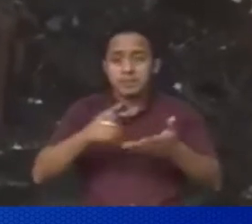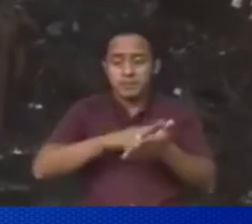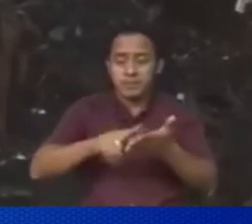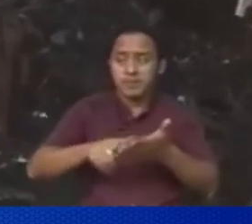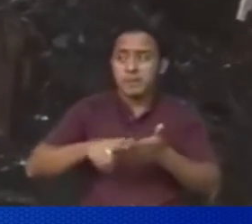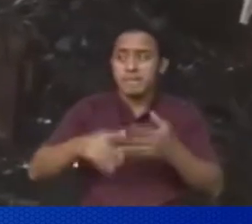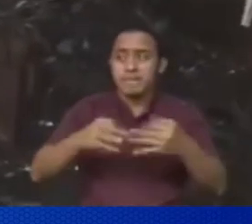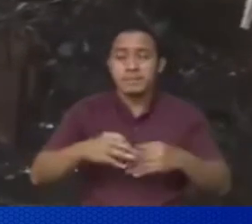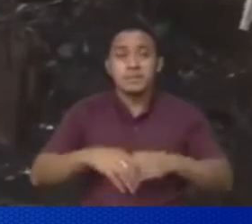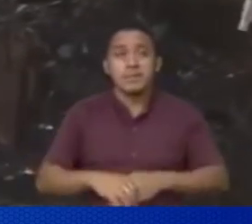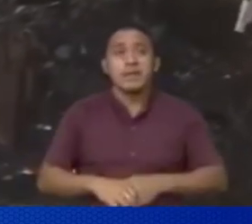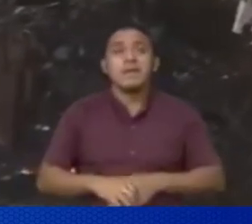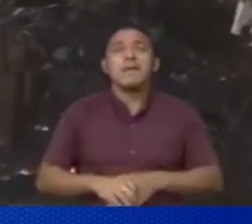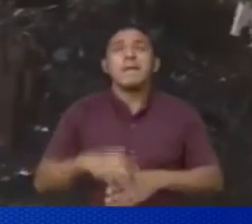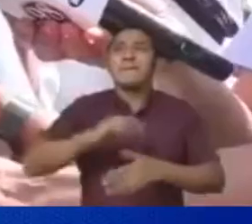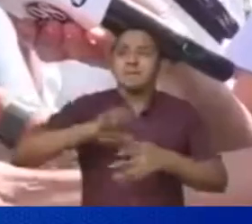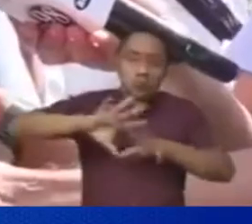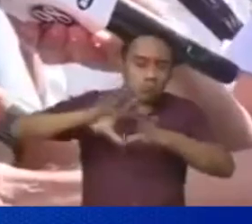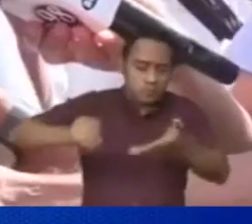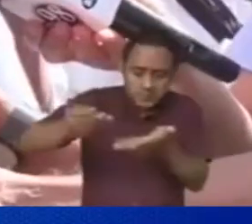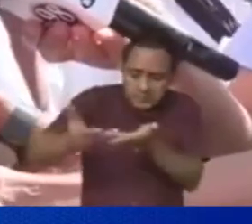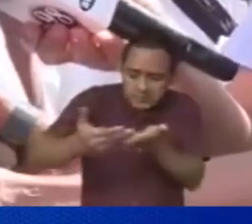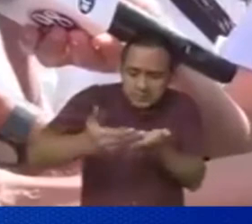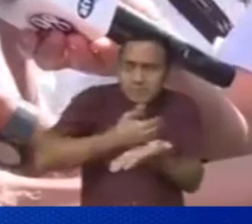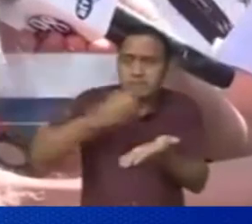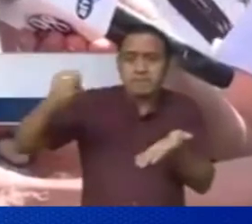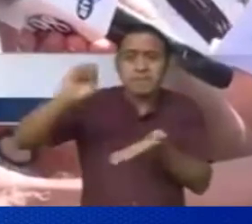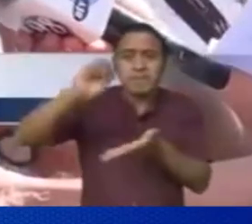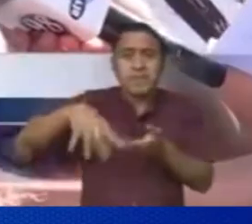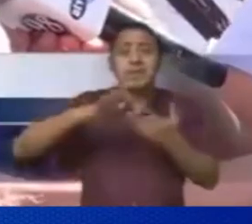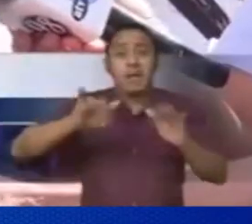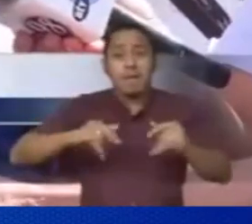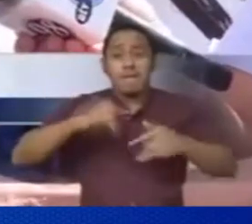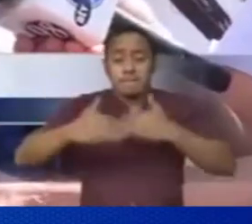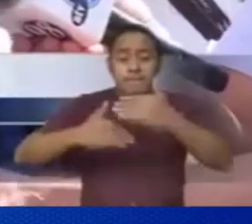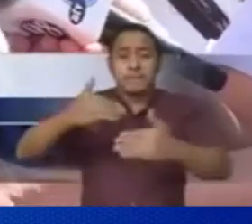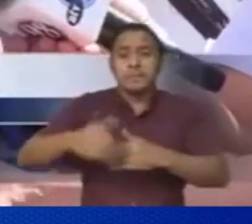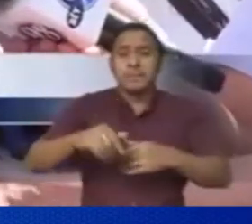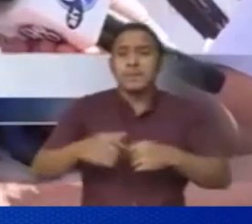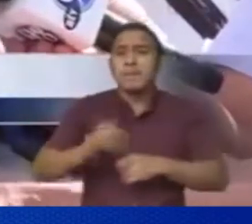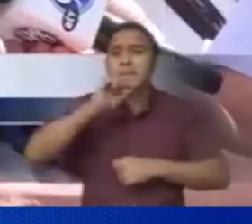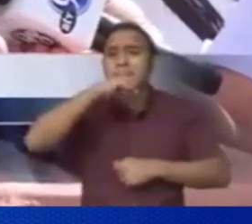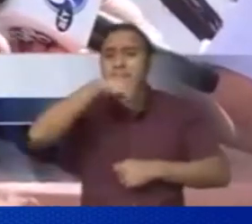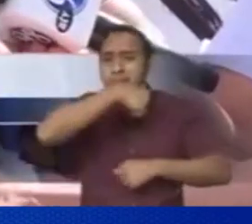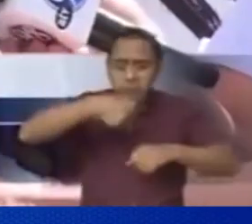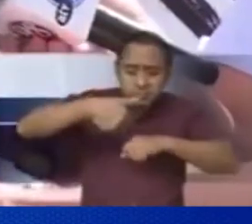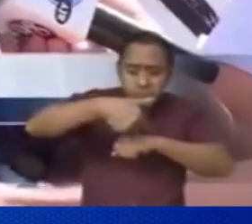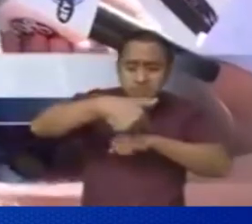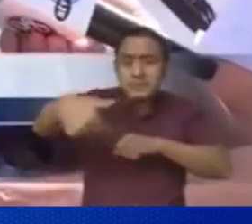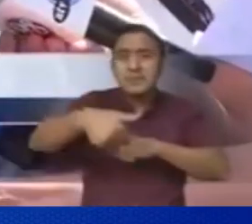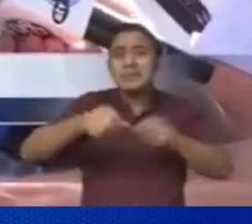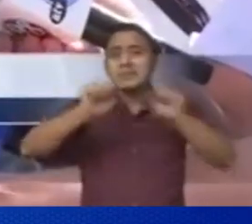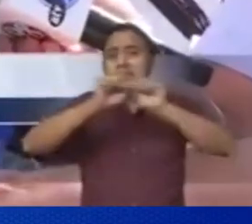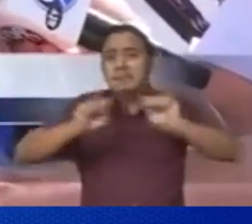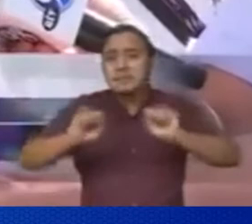también sedimento y basura. En este caso, nosotros hemos avanzado en el cauce en el viejo camino de Santo Domingo. Nosotros ya